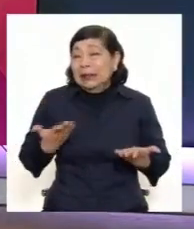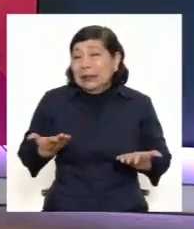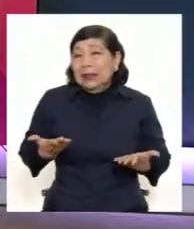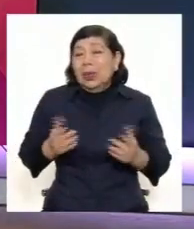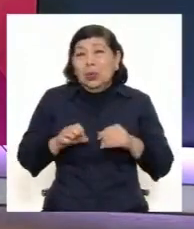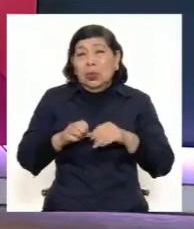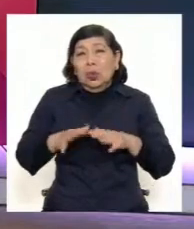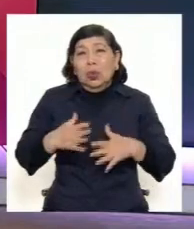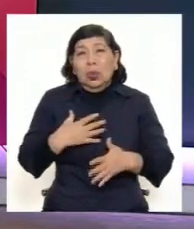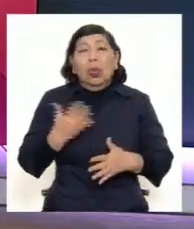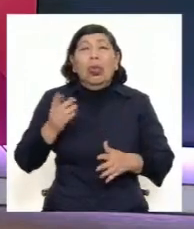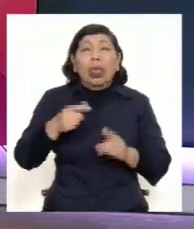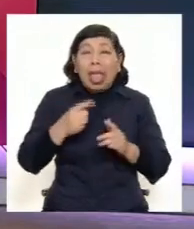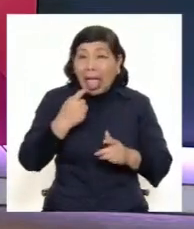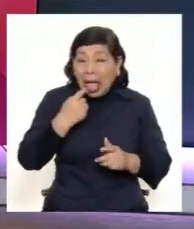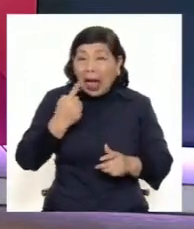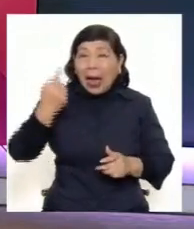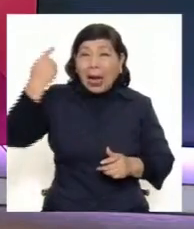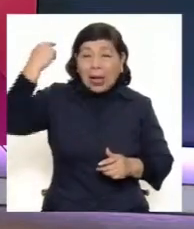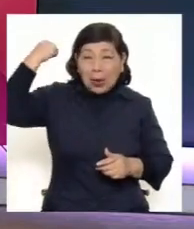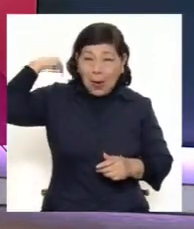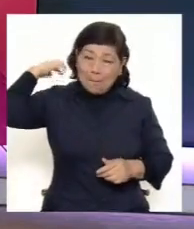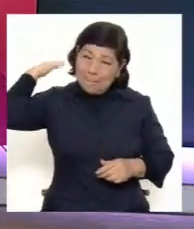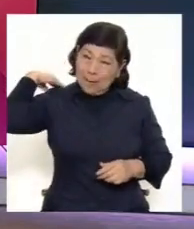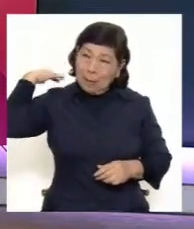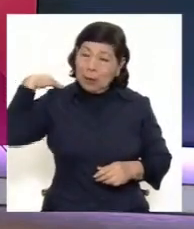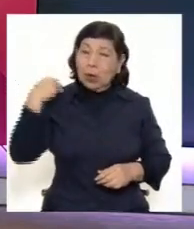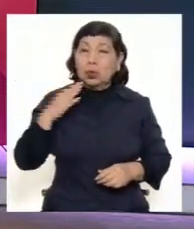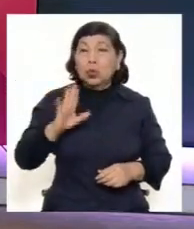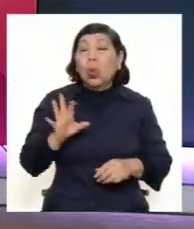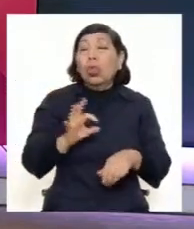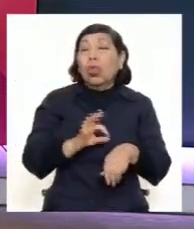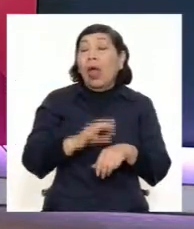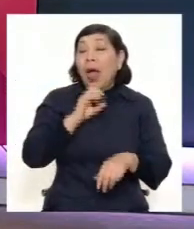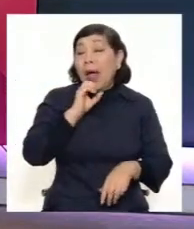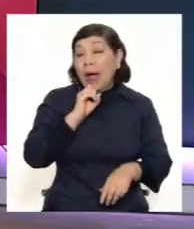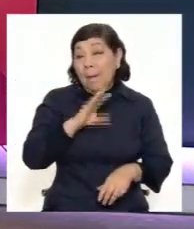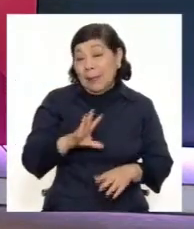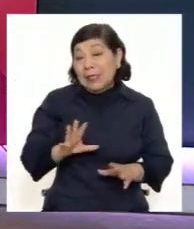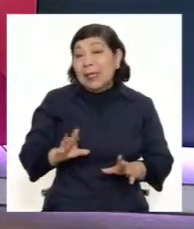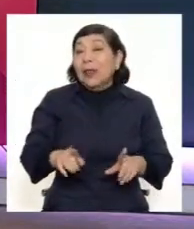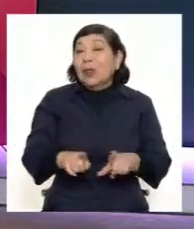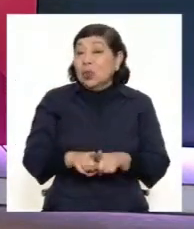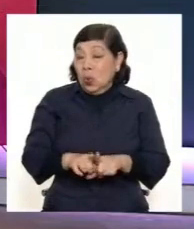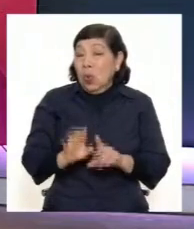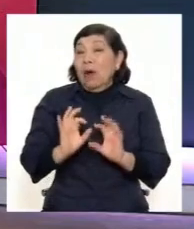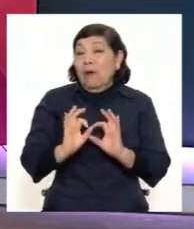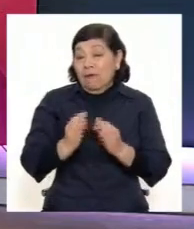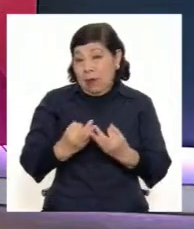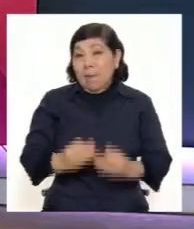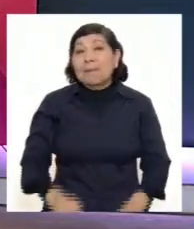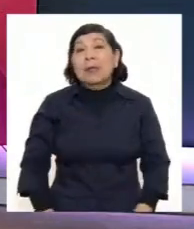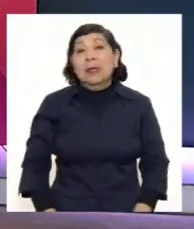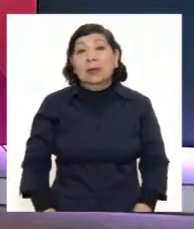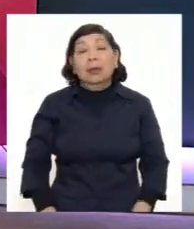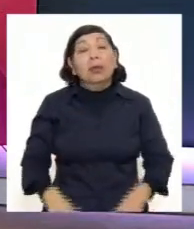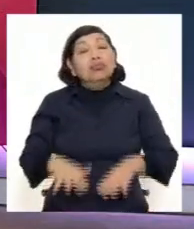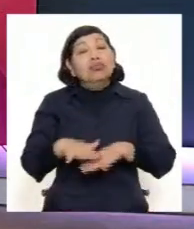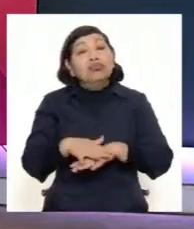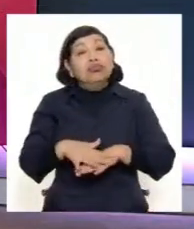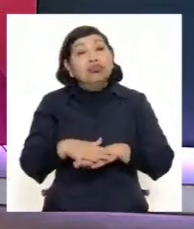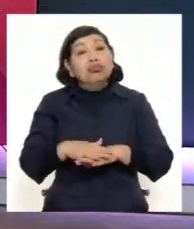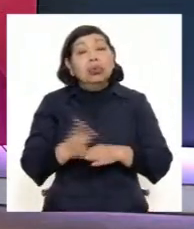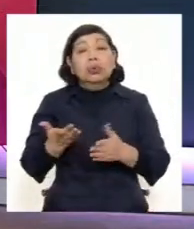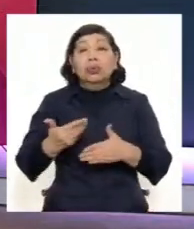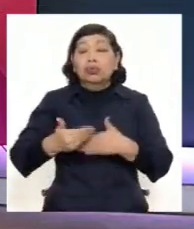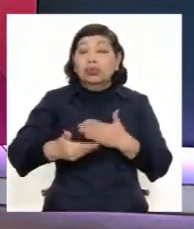se extendió a los pulmones, y lo que llevó, según lo que ha relatado su médico de cabecera y también sus familiares, a que iniciara un tratamiento, una